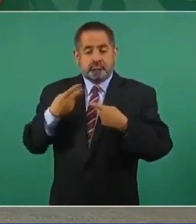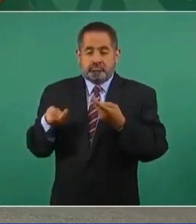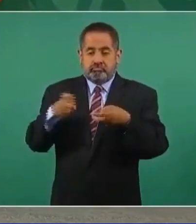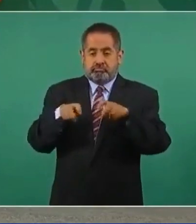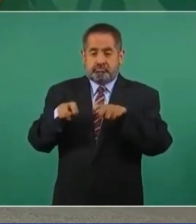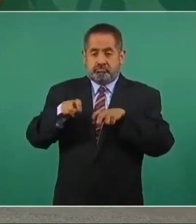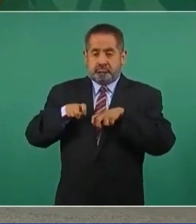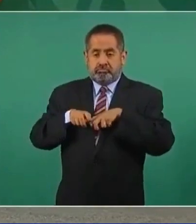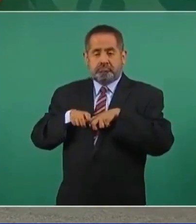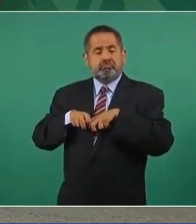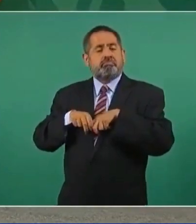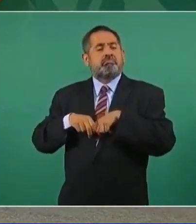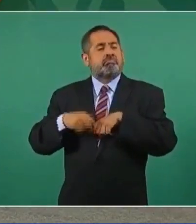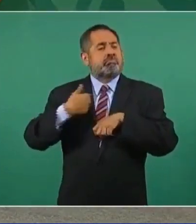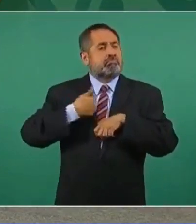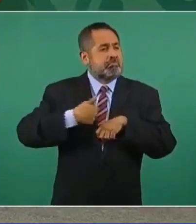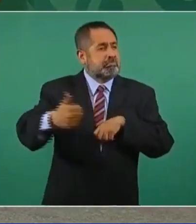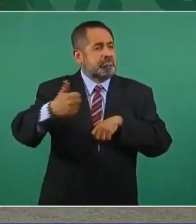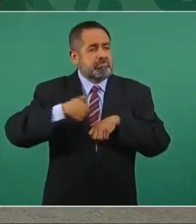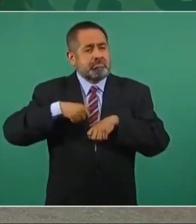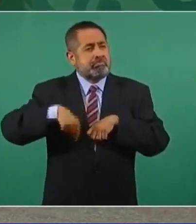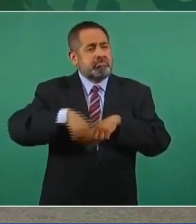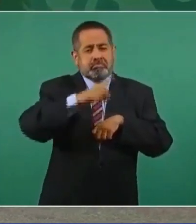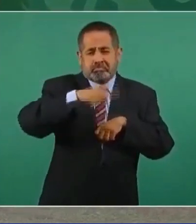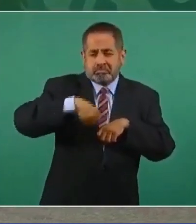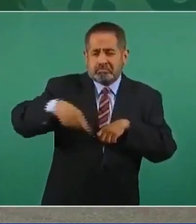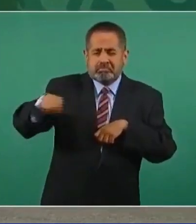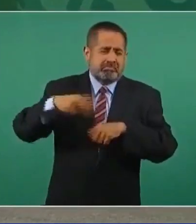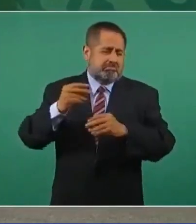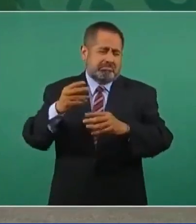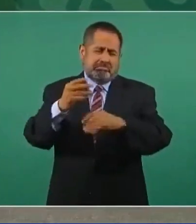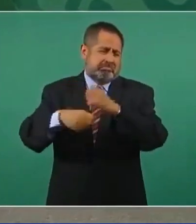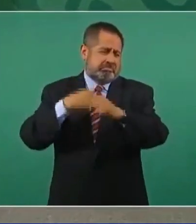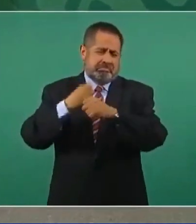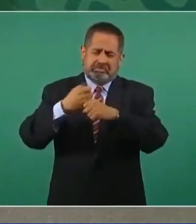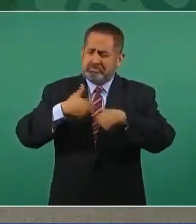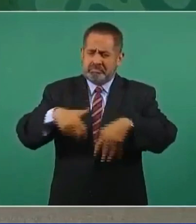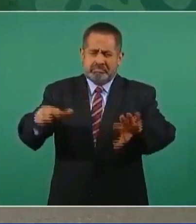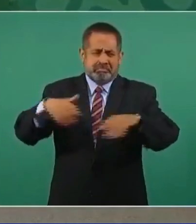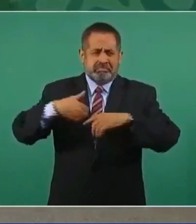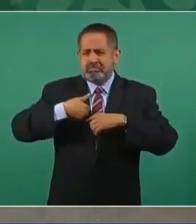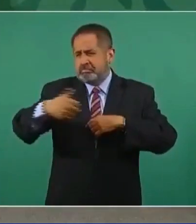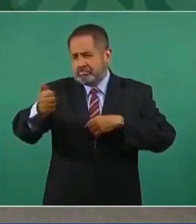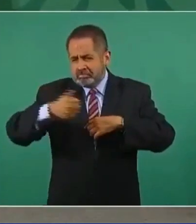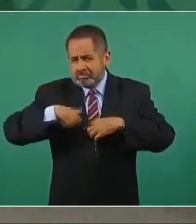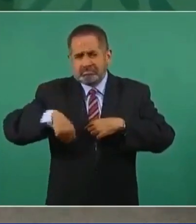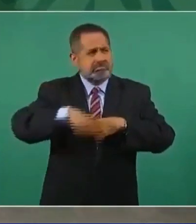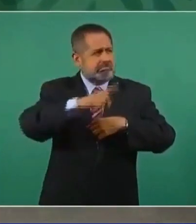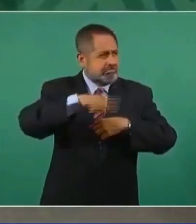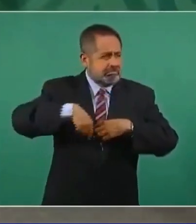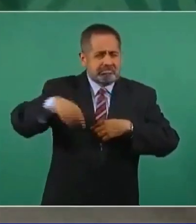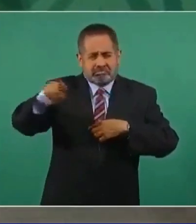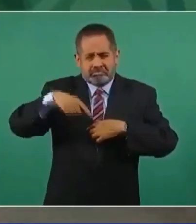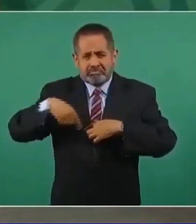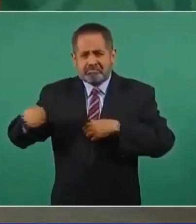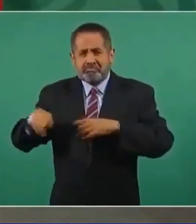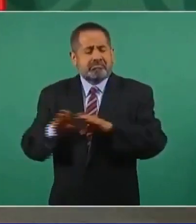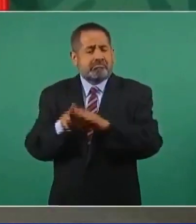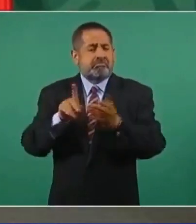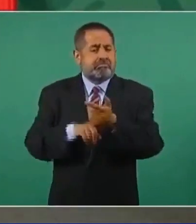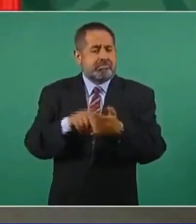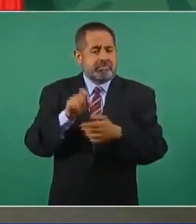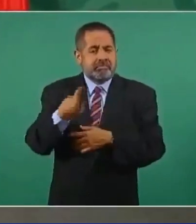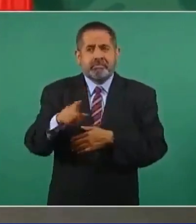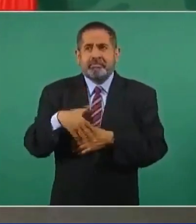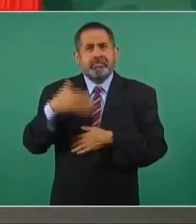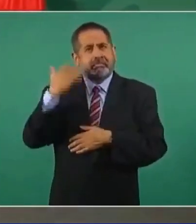durante muchos años, décadas, pues desde mediados